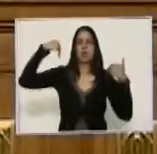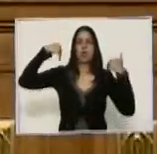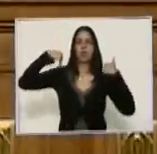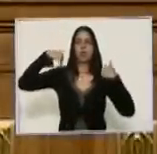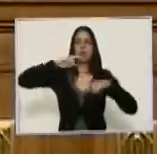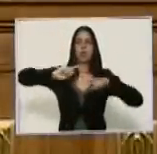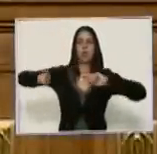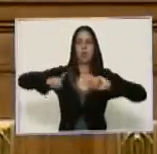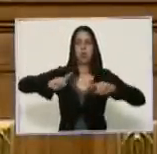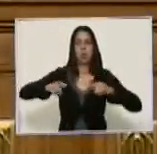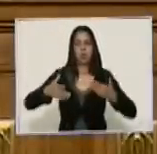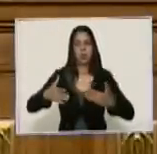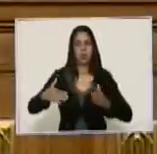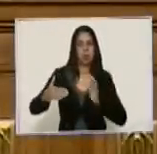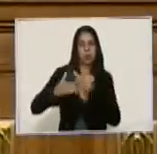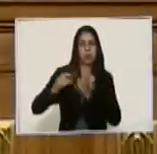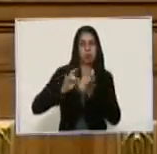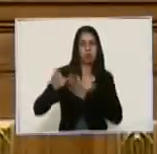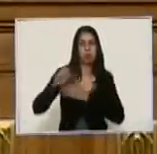bolivariano.